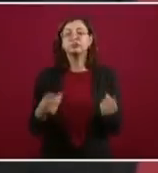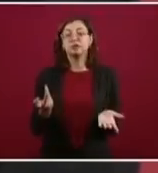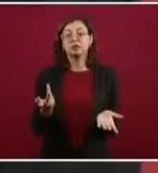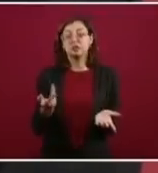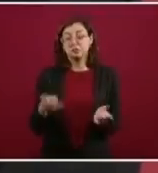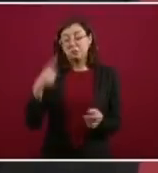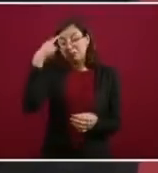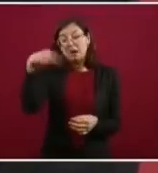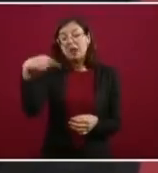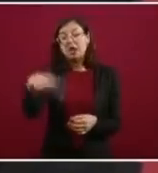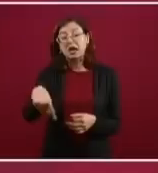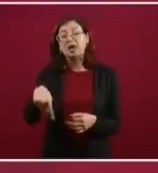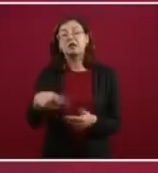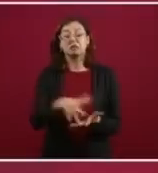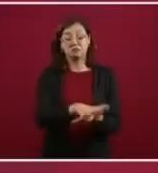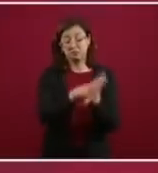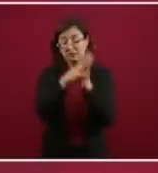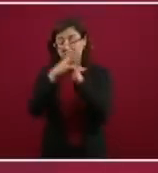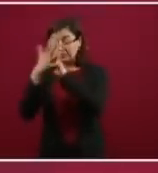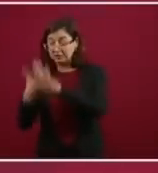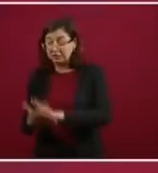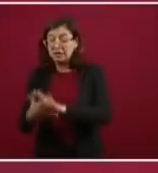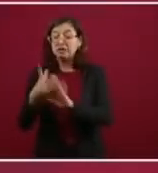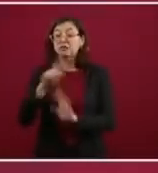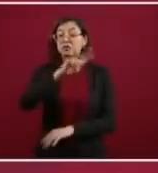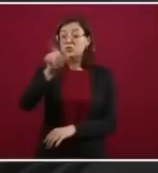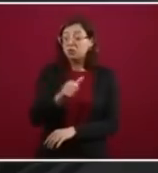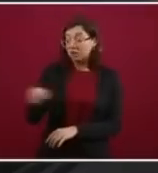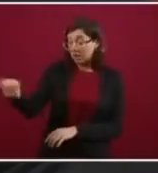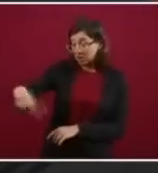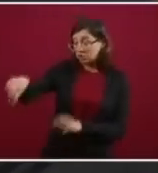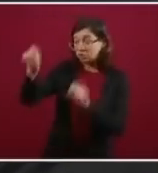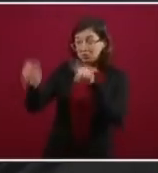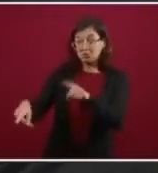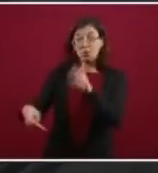caso de que regresen, porque también